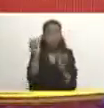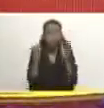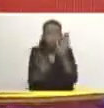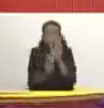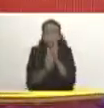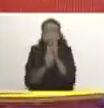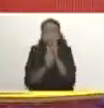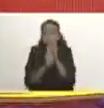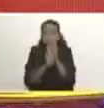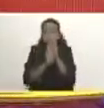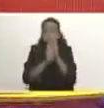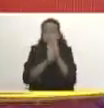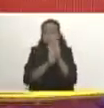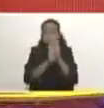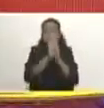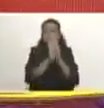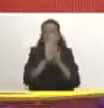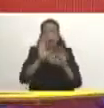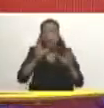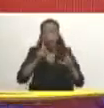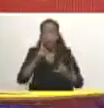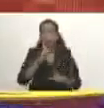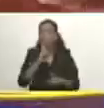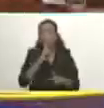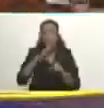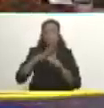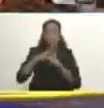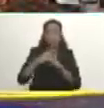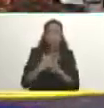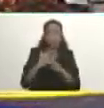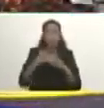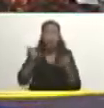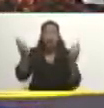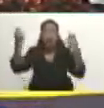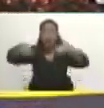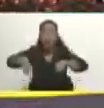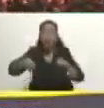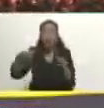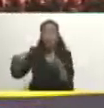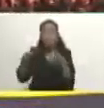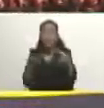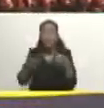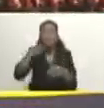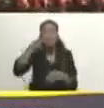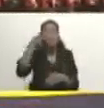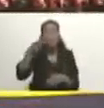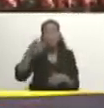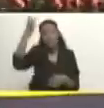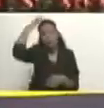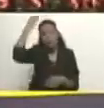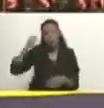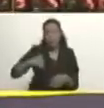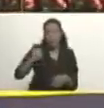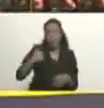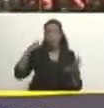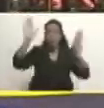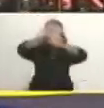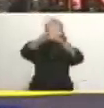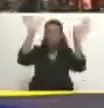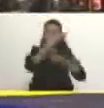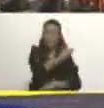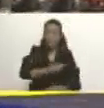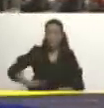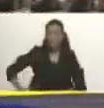y evolución estuvo sostenido en el nefasto pacto de punto fijo, Las políticas económicas de Carlos Andrés Pérez en el año